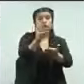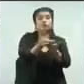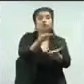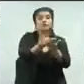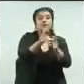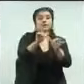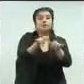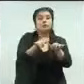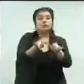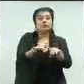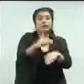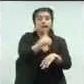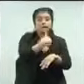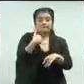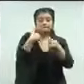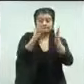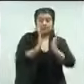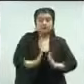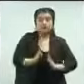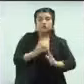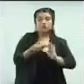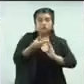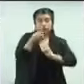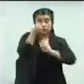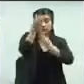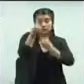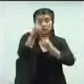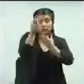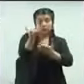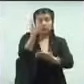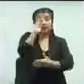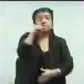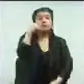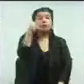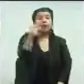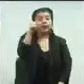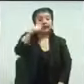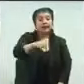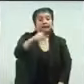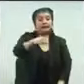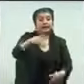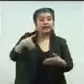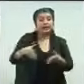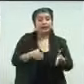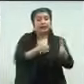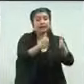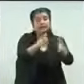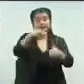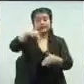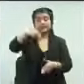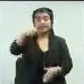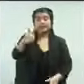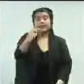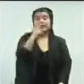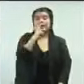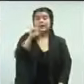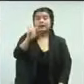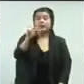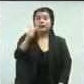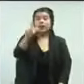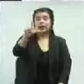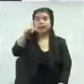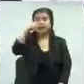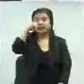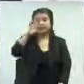por escrito y que el ministro nos lo pueda hacer saber, porque realmente esta ruta de Nahualate, y si se logra cerrar esa